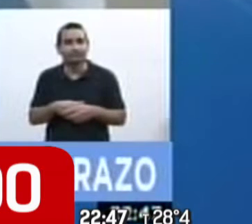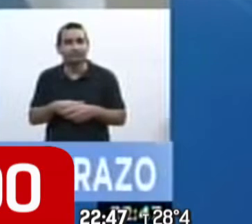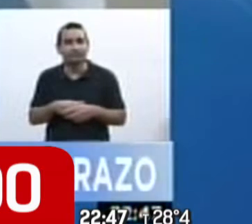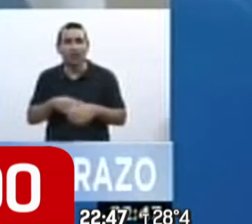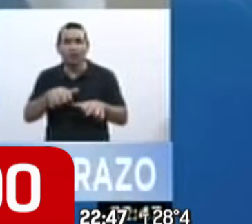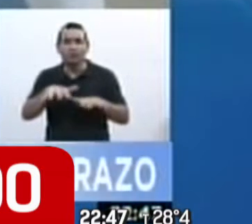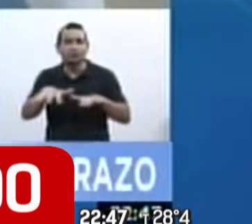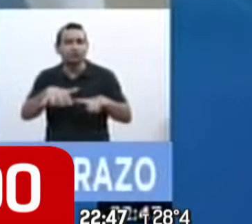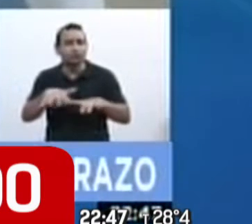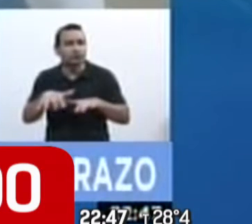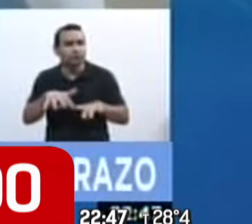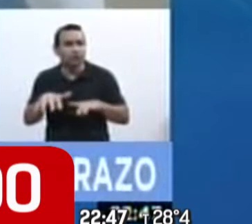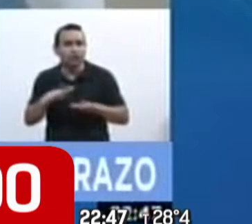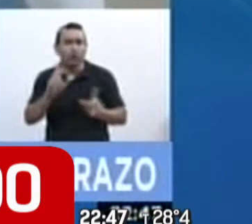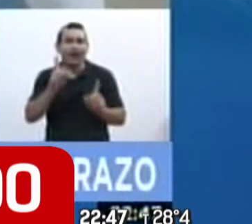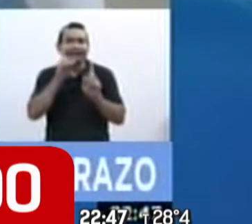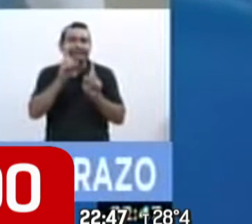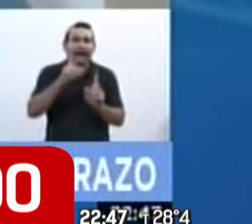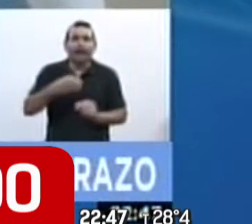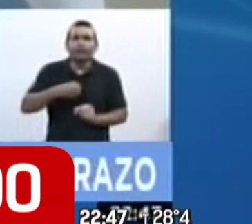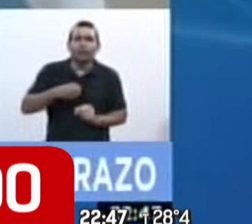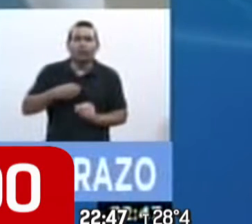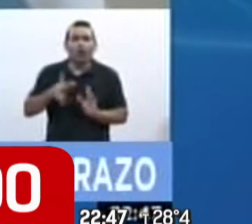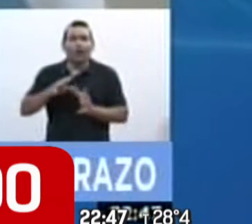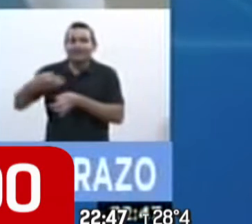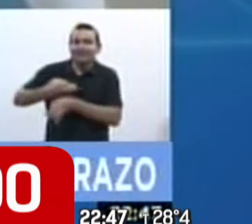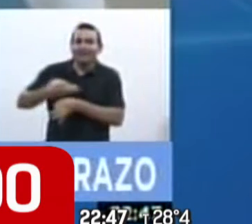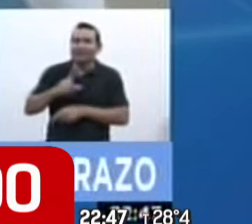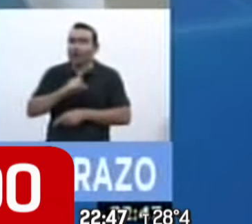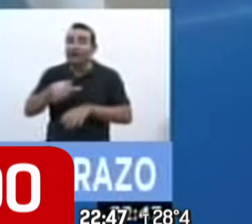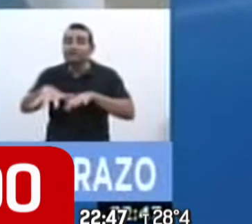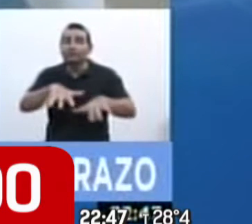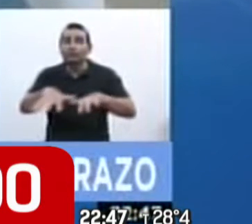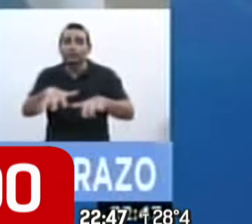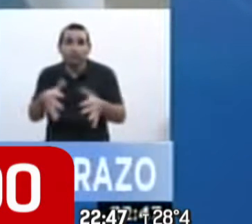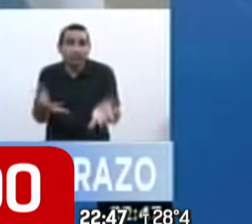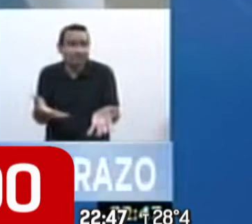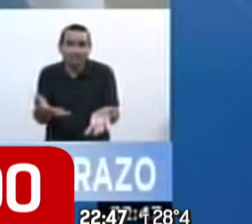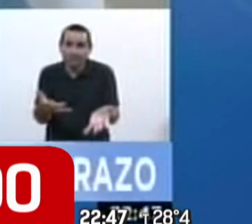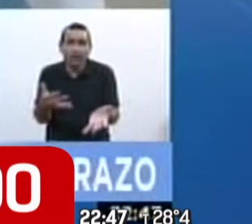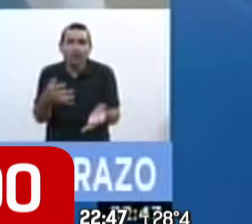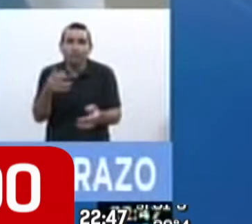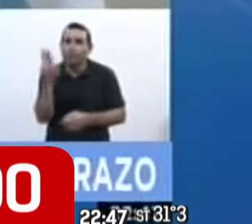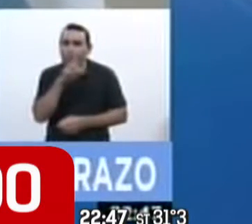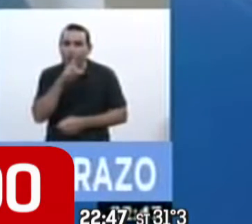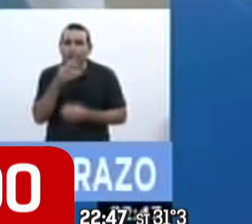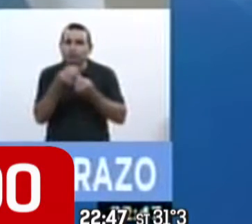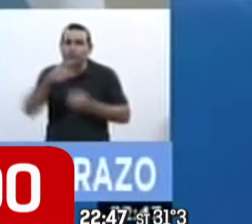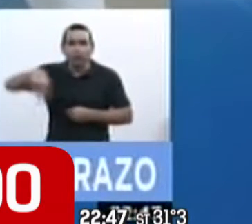personal, no es una situación de mi creencia, de mi formación. Es una situación que le compete a muchas